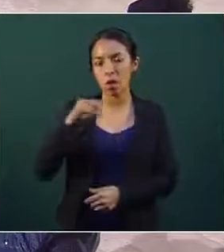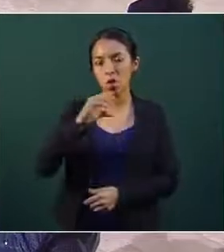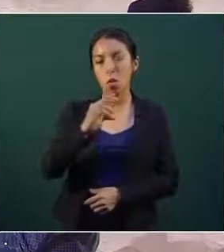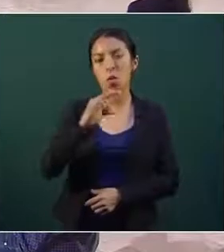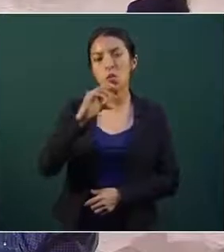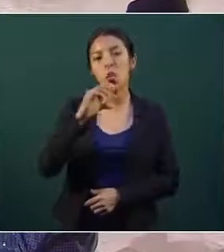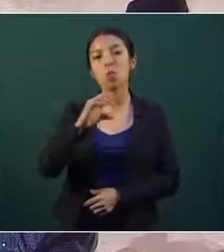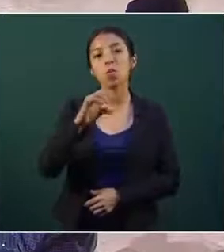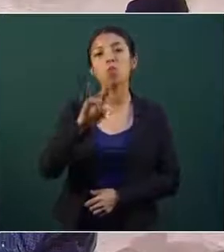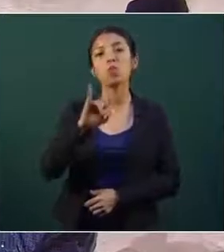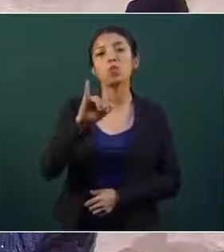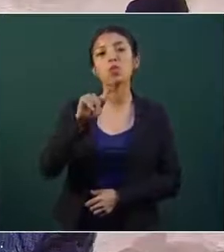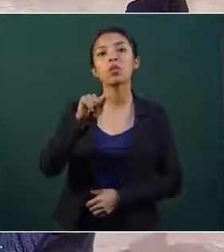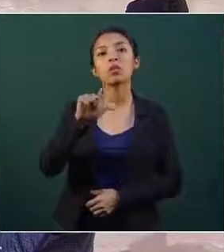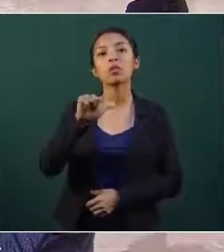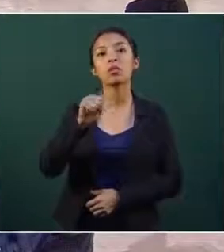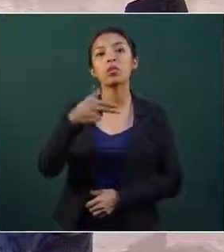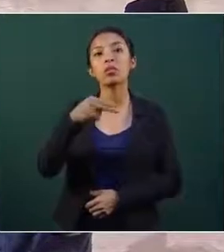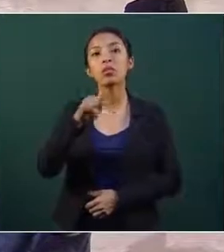la introducción